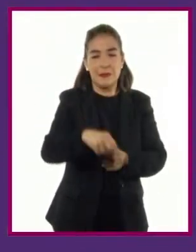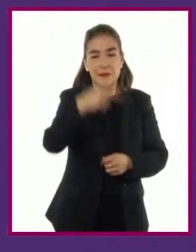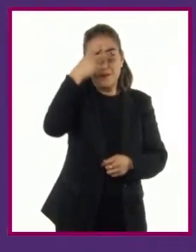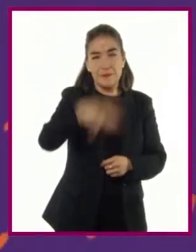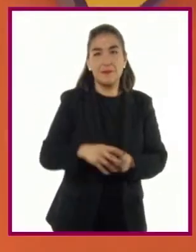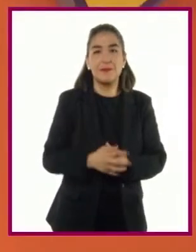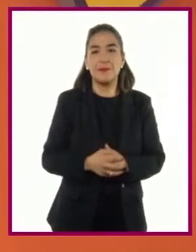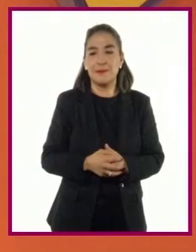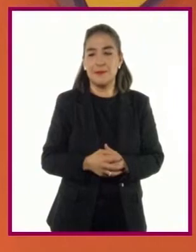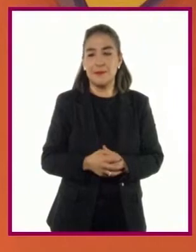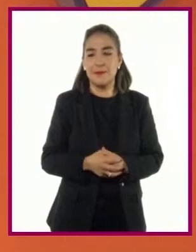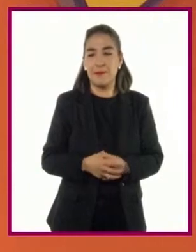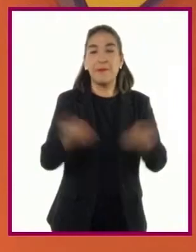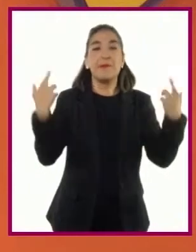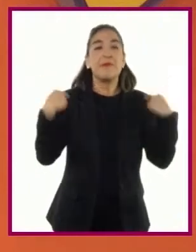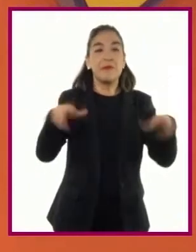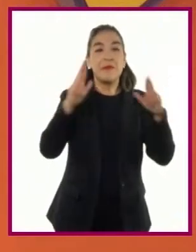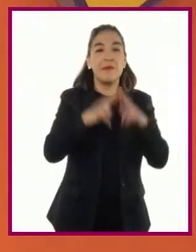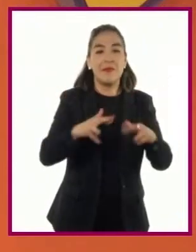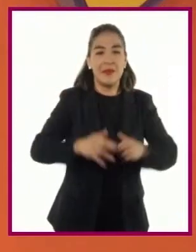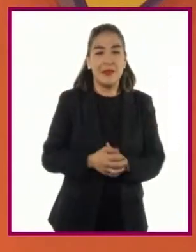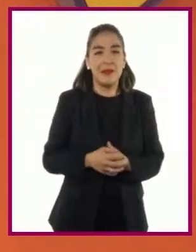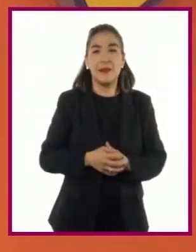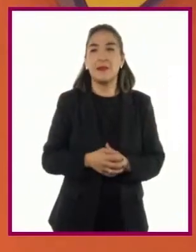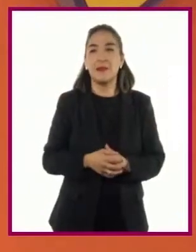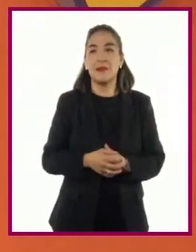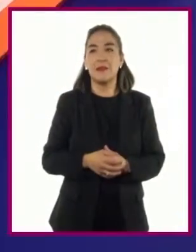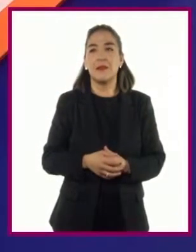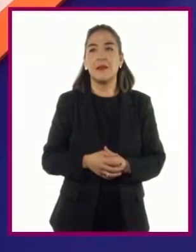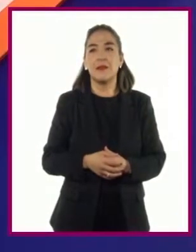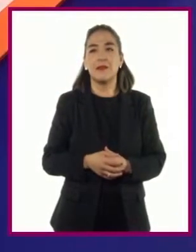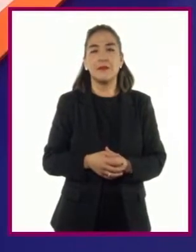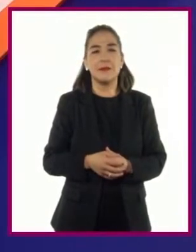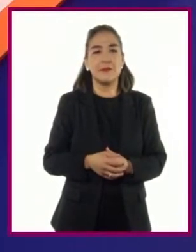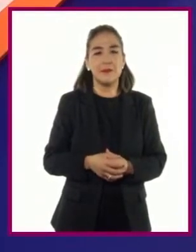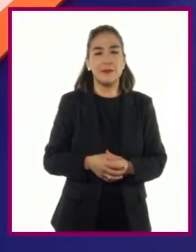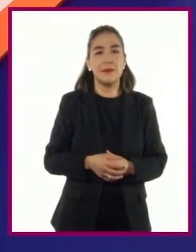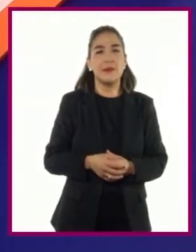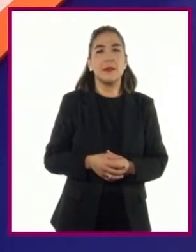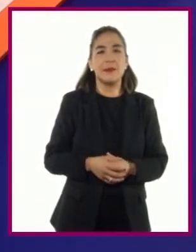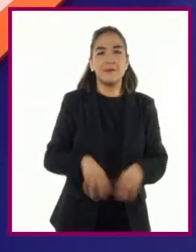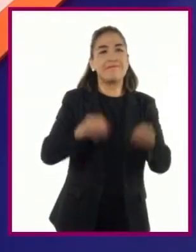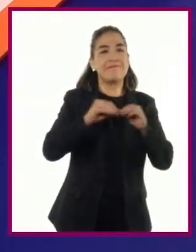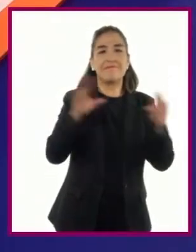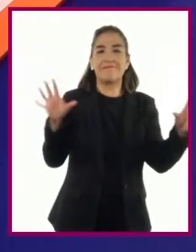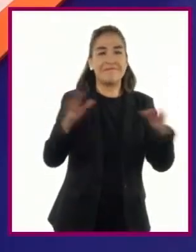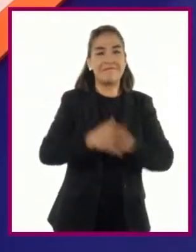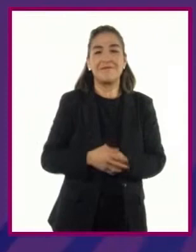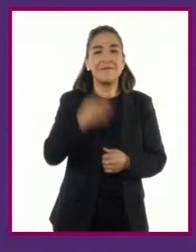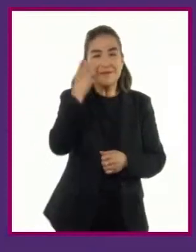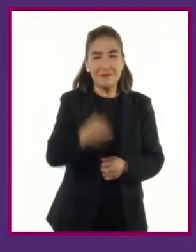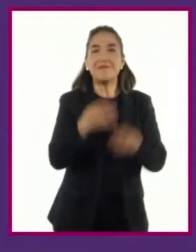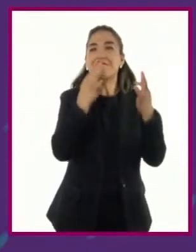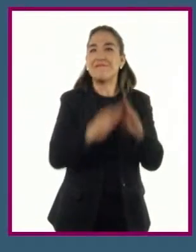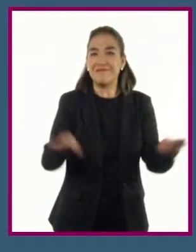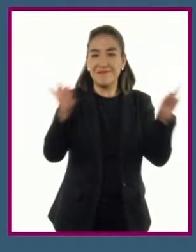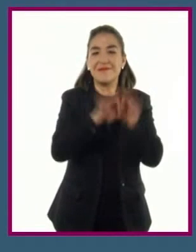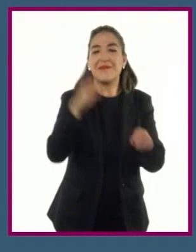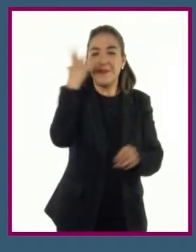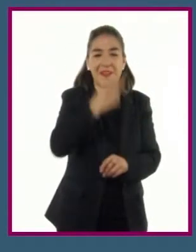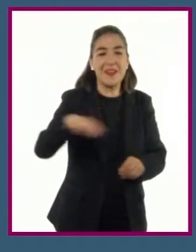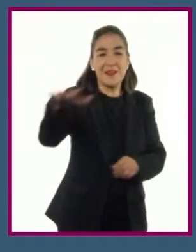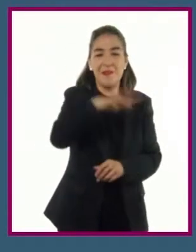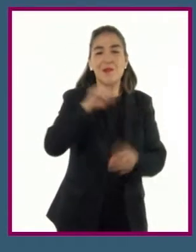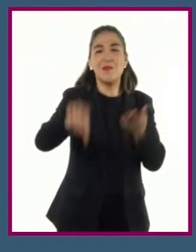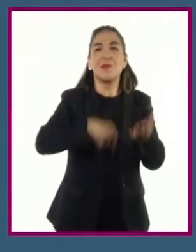humanidad. Maestro, ¿ha ido al Cosmovitral? Claro, en verdad es un deleite estar en ese lugar rodeado